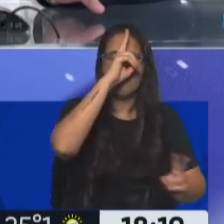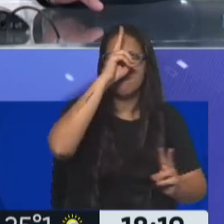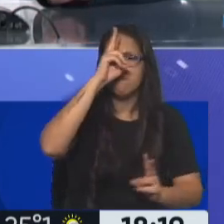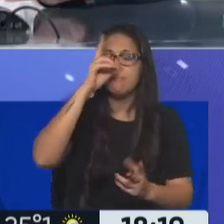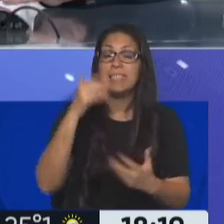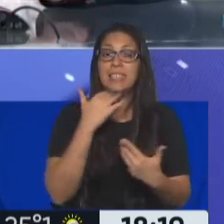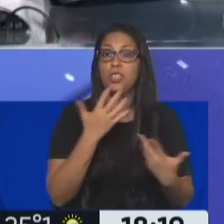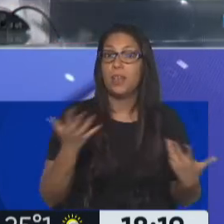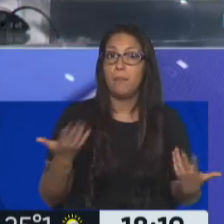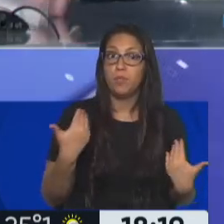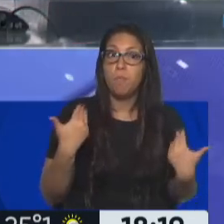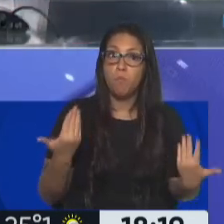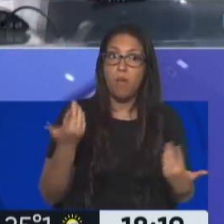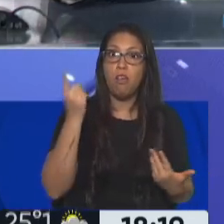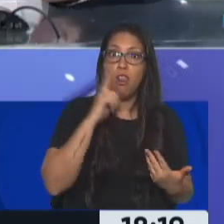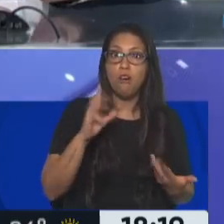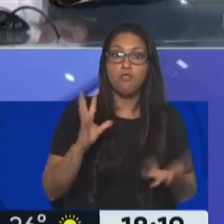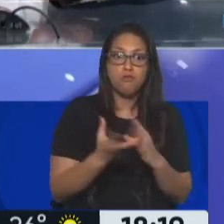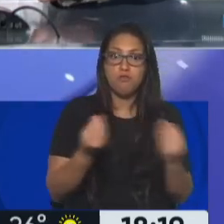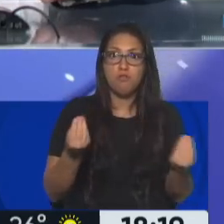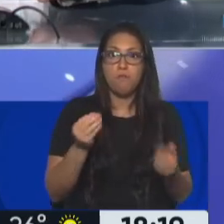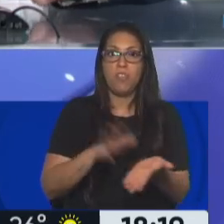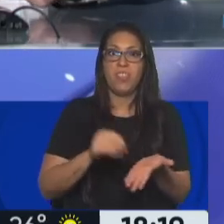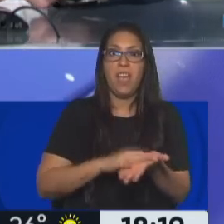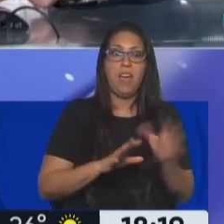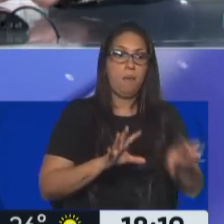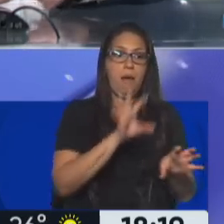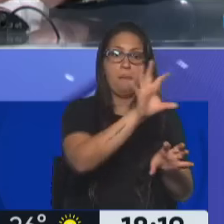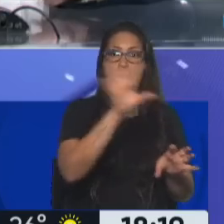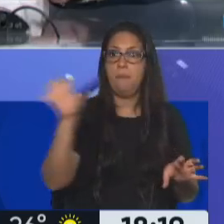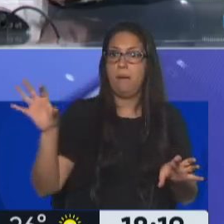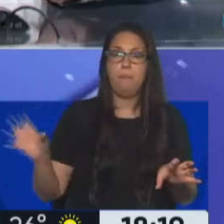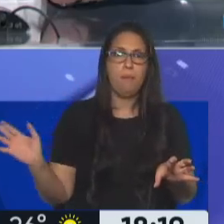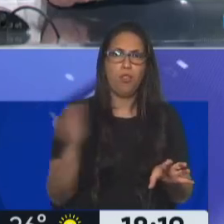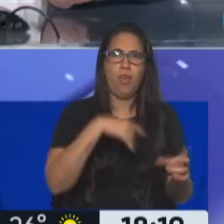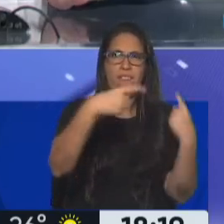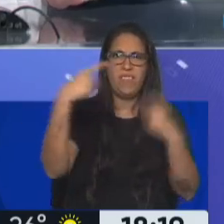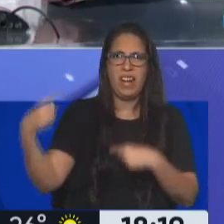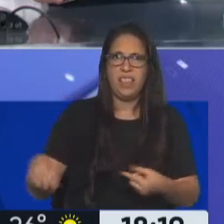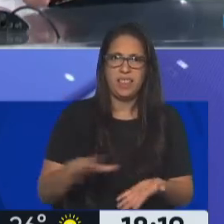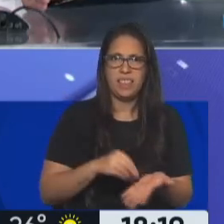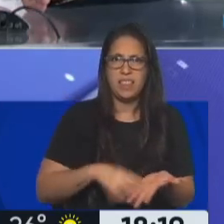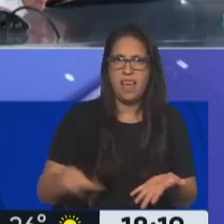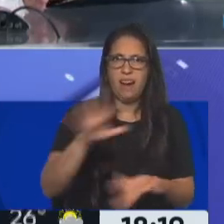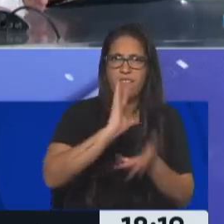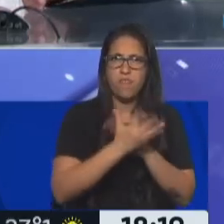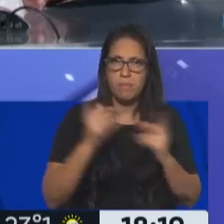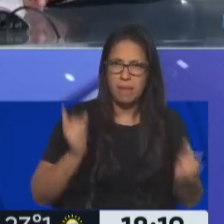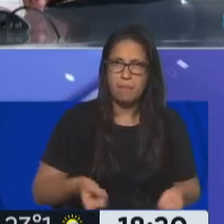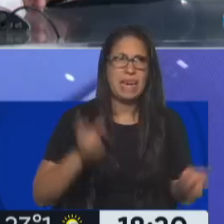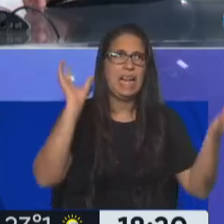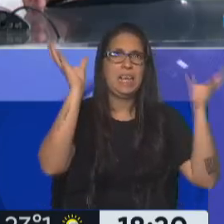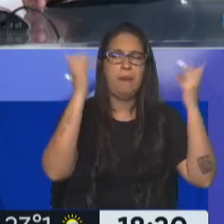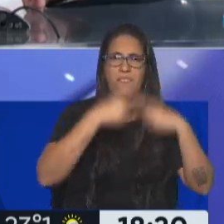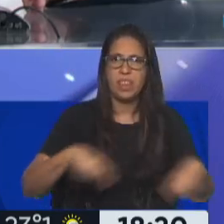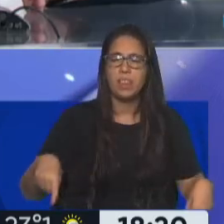religioso, ¿no? Además distribuidos en áreas geográficas que son también diferentes entre sí. No sabemos cómo se va a dar eso, pero hoy por hoy hacia